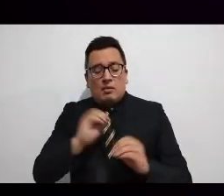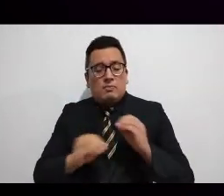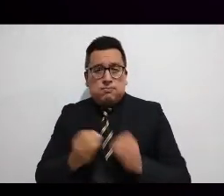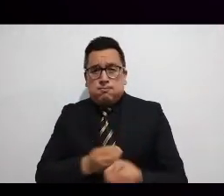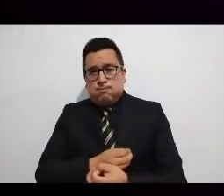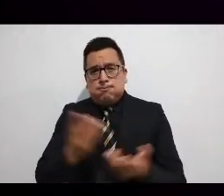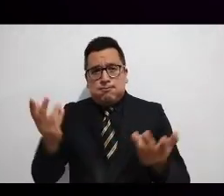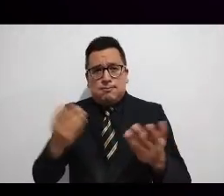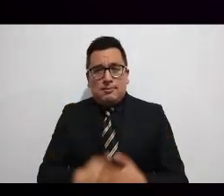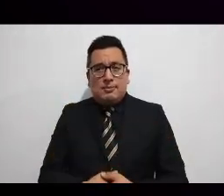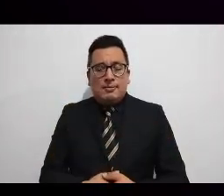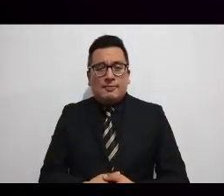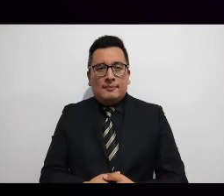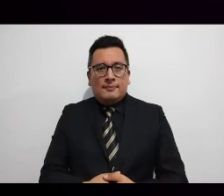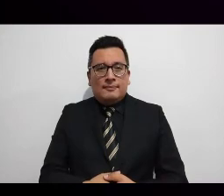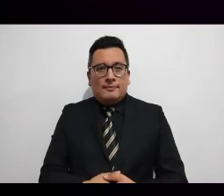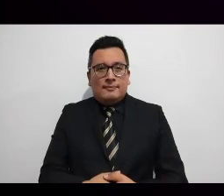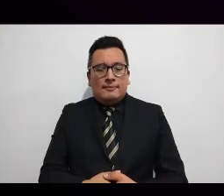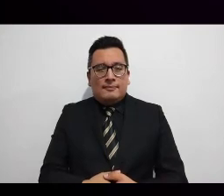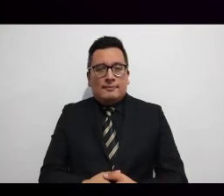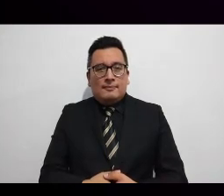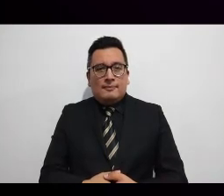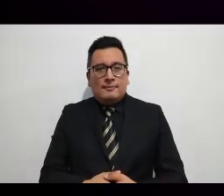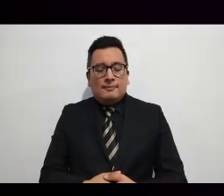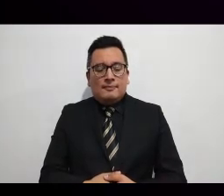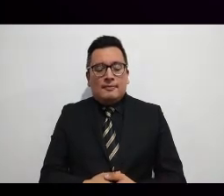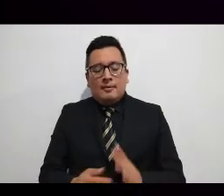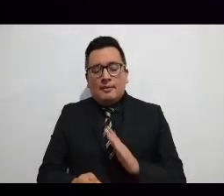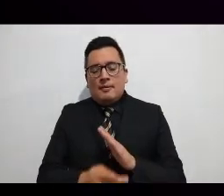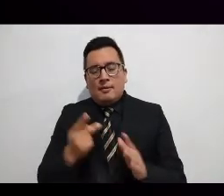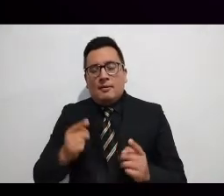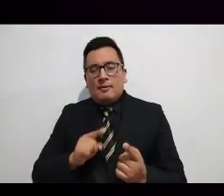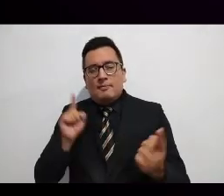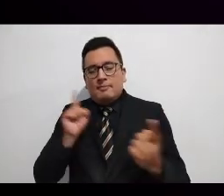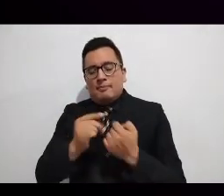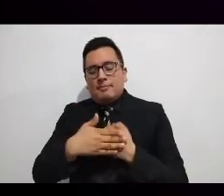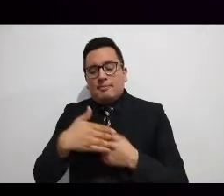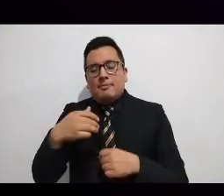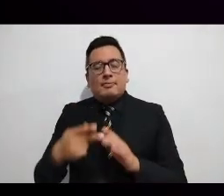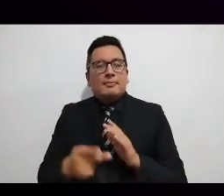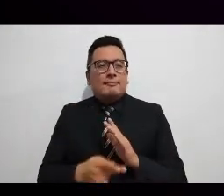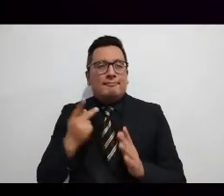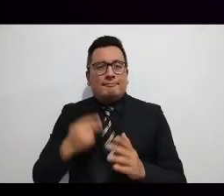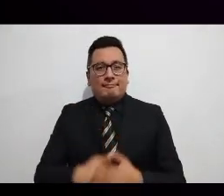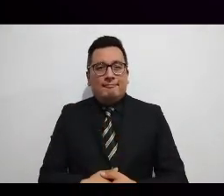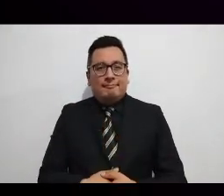por el Instituto Electoral de Coahuila. Nos escuchamos en nuestra próxima emisión.